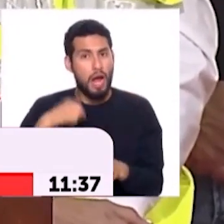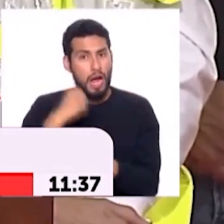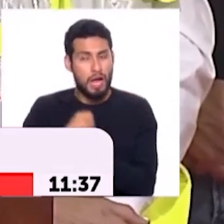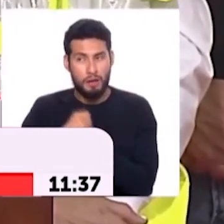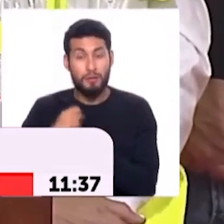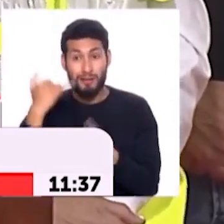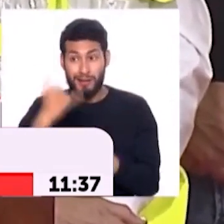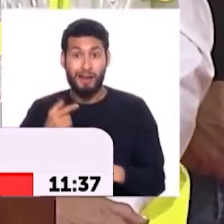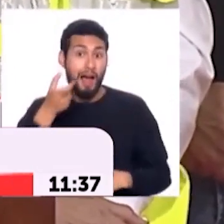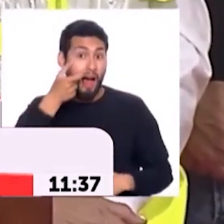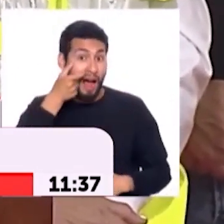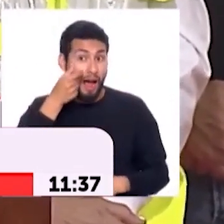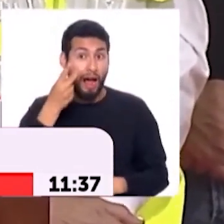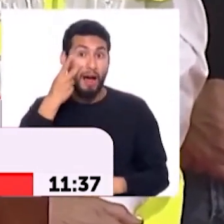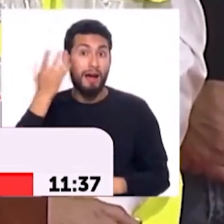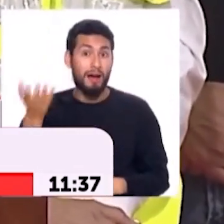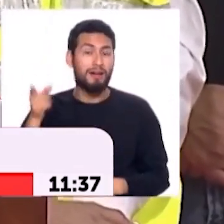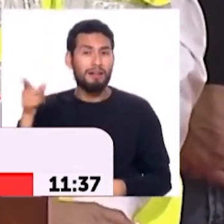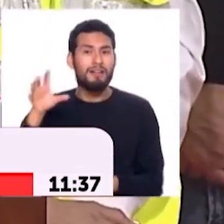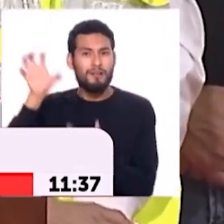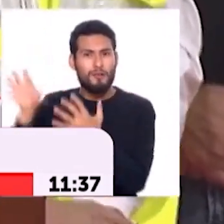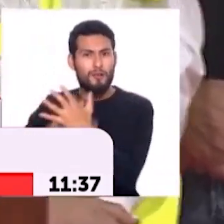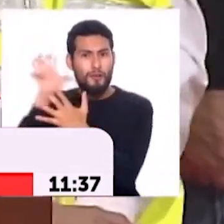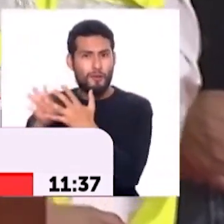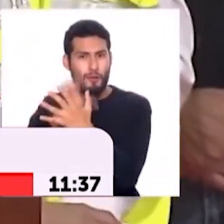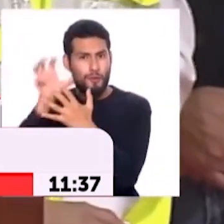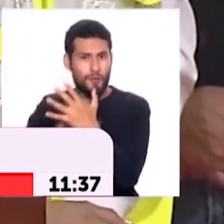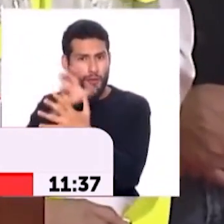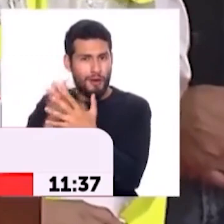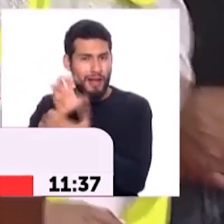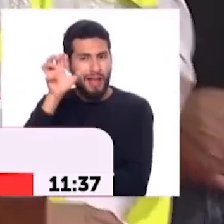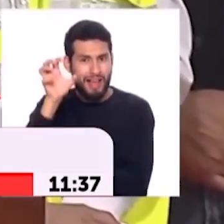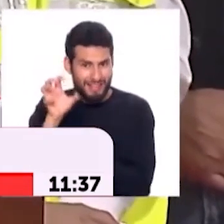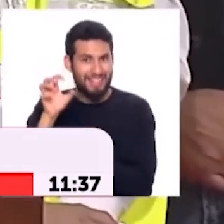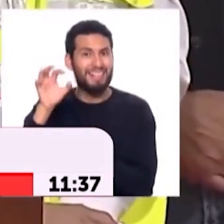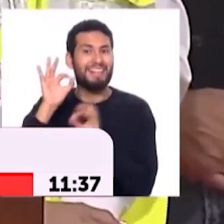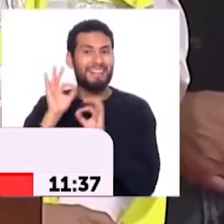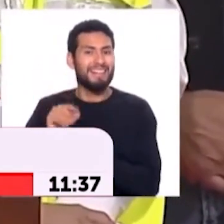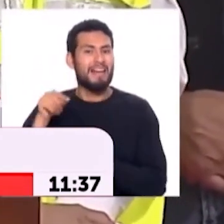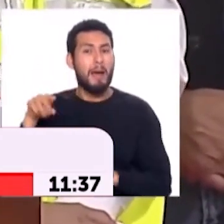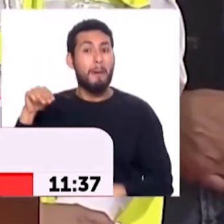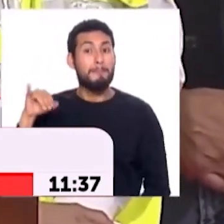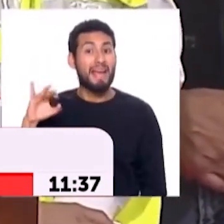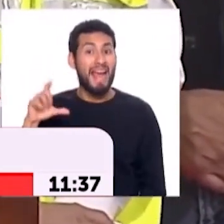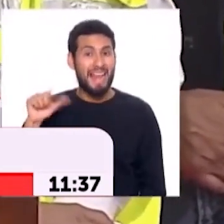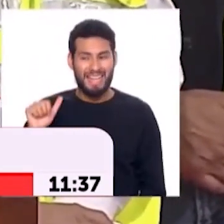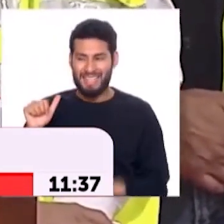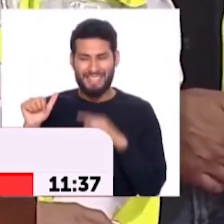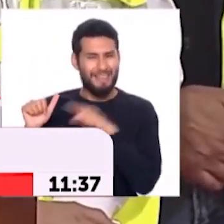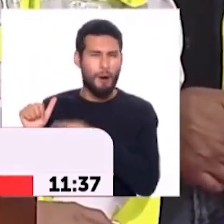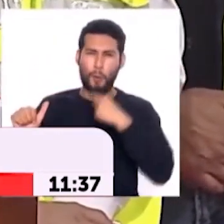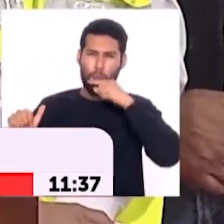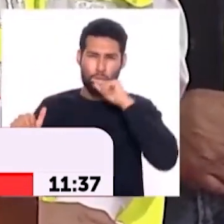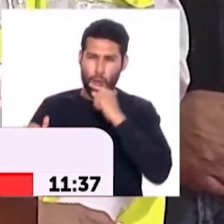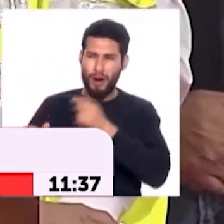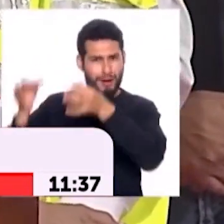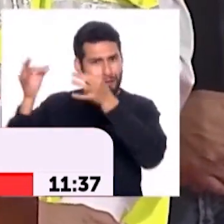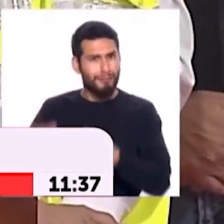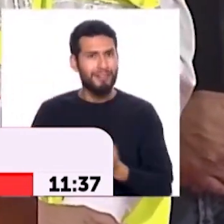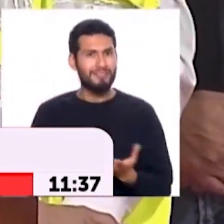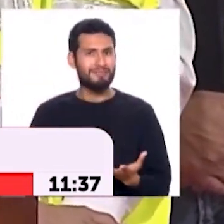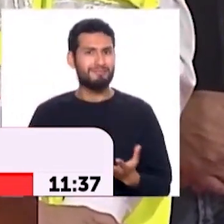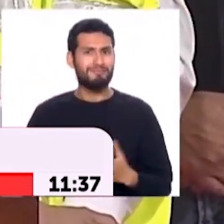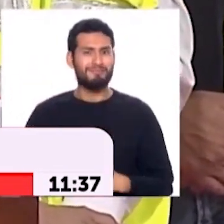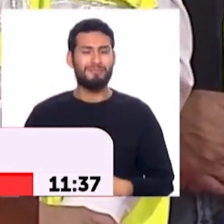La presidenta Boluarte destacó que también la línea 2 permitirá unir a los vecinos de los distritos